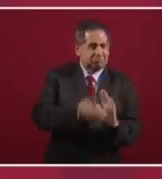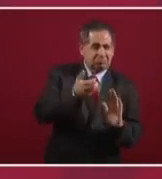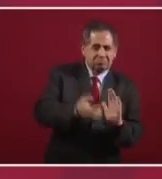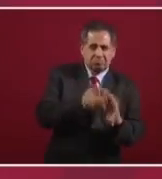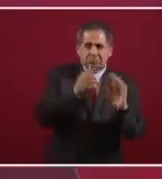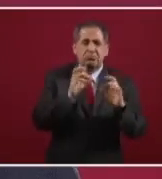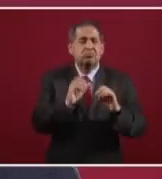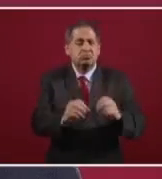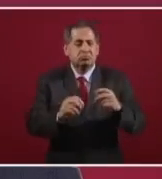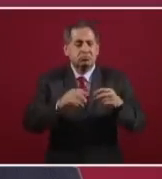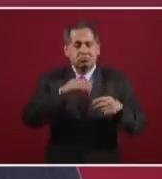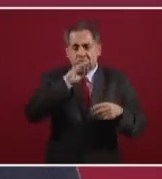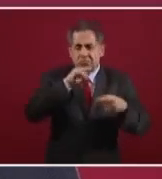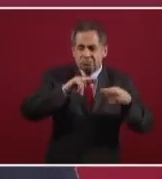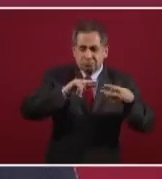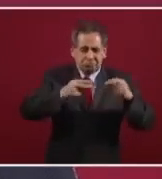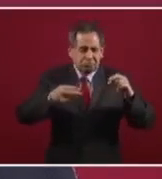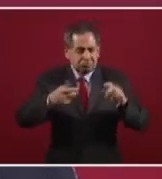transgénicos,